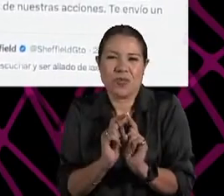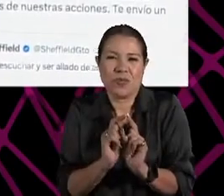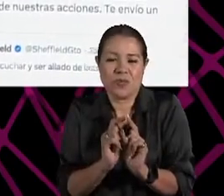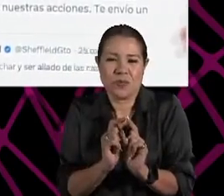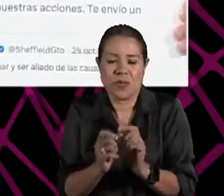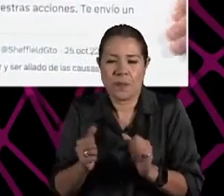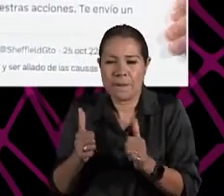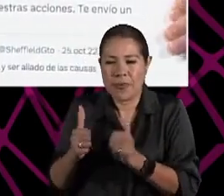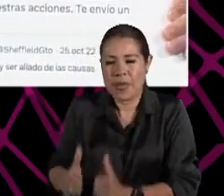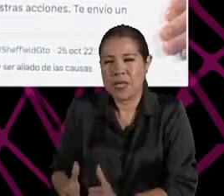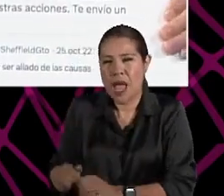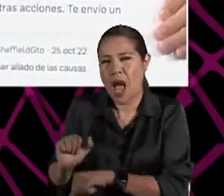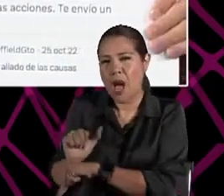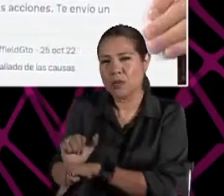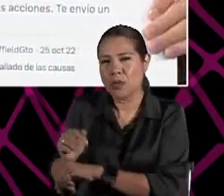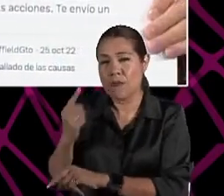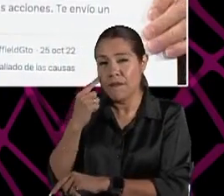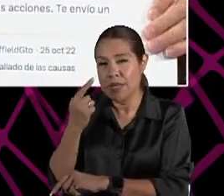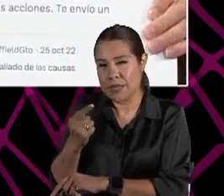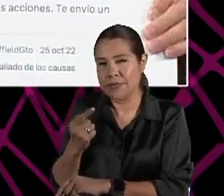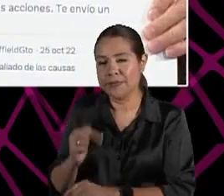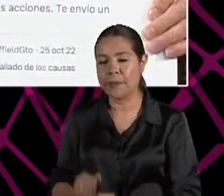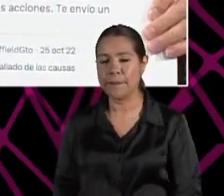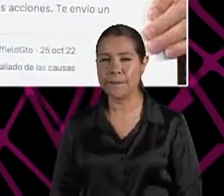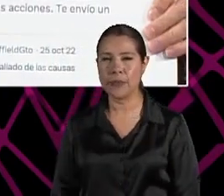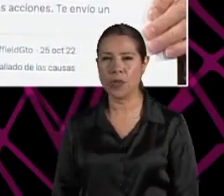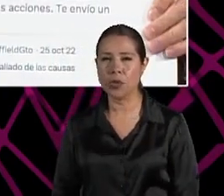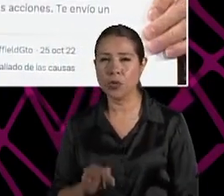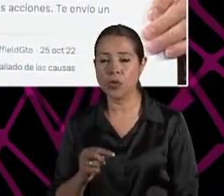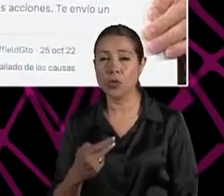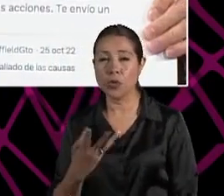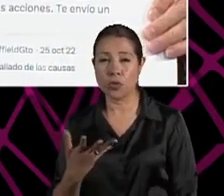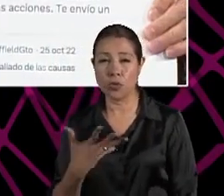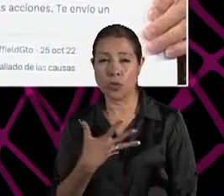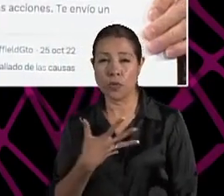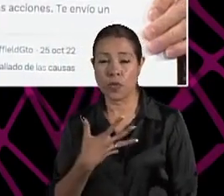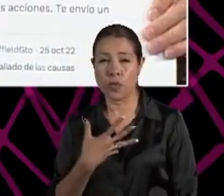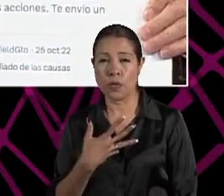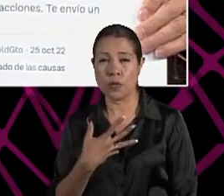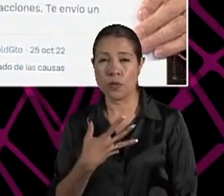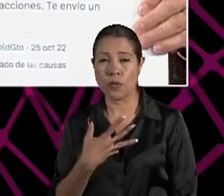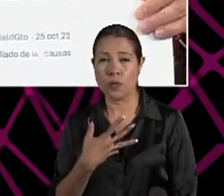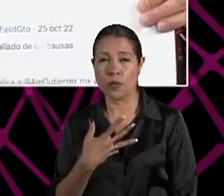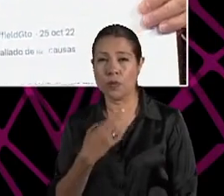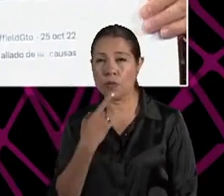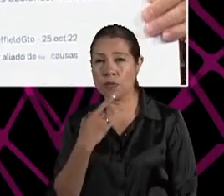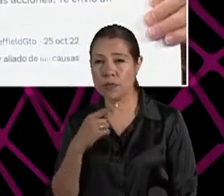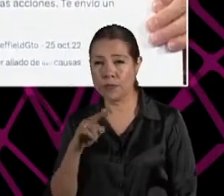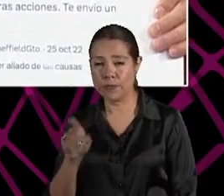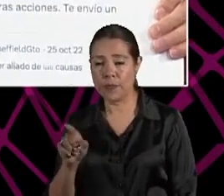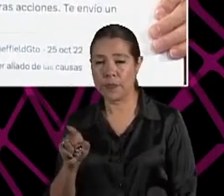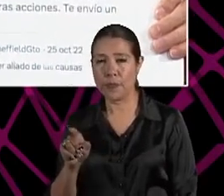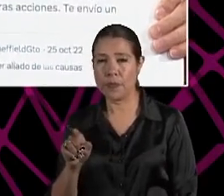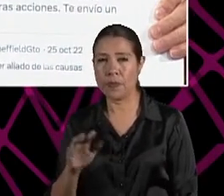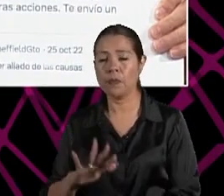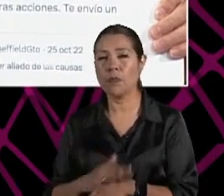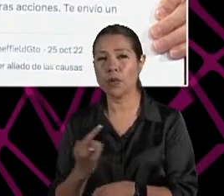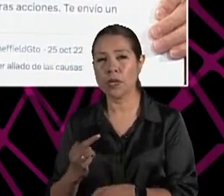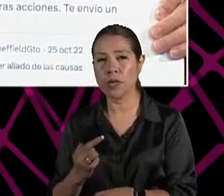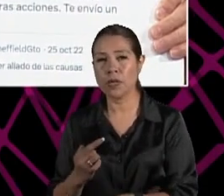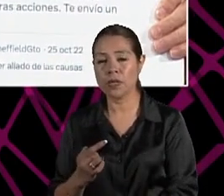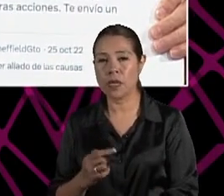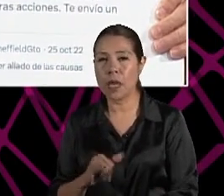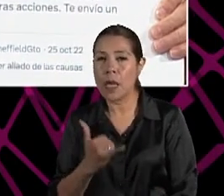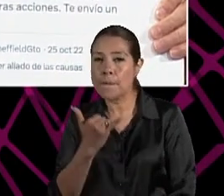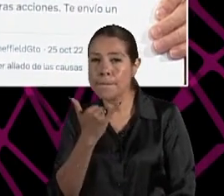encerraste. Fíjense nada más, tuve una declaración desafortunada por la que ya le ofrecí